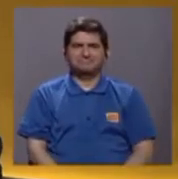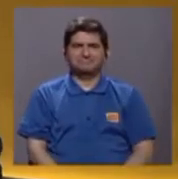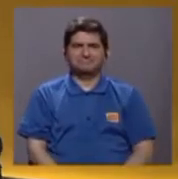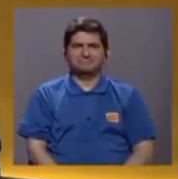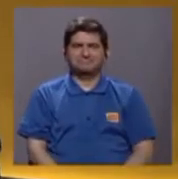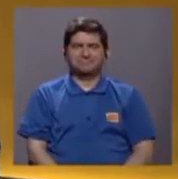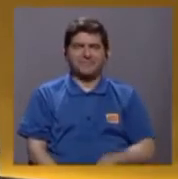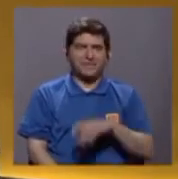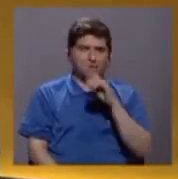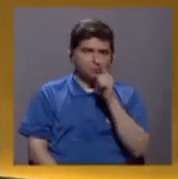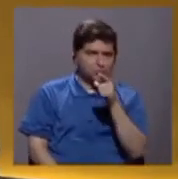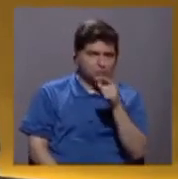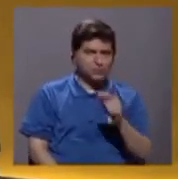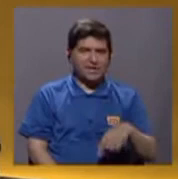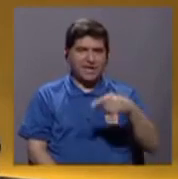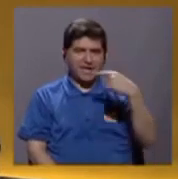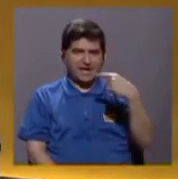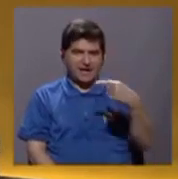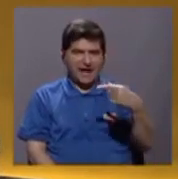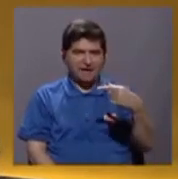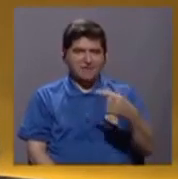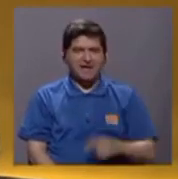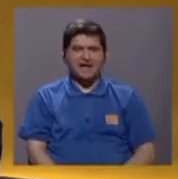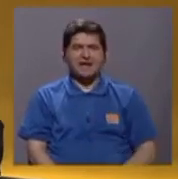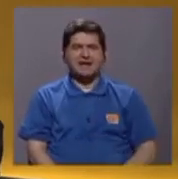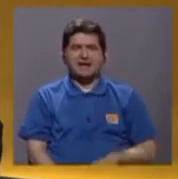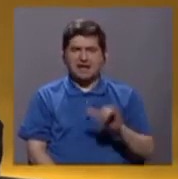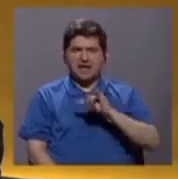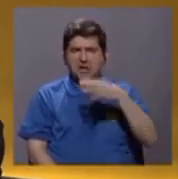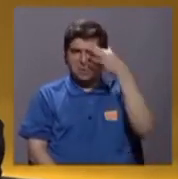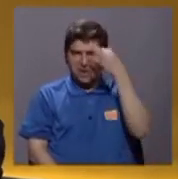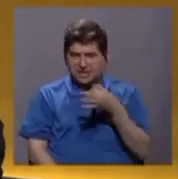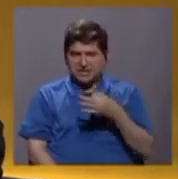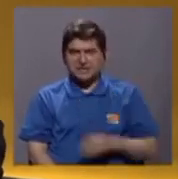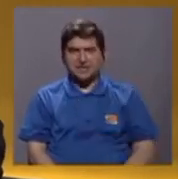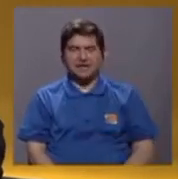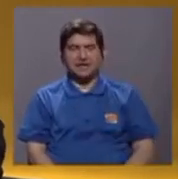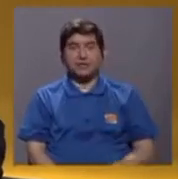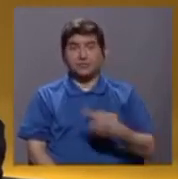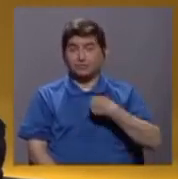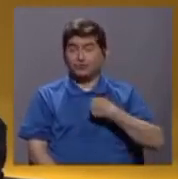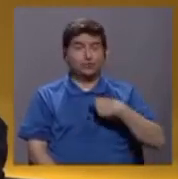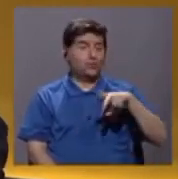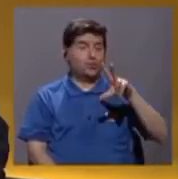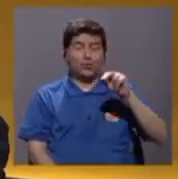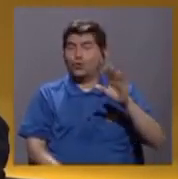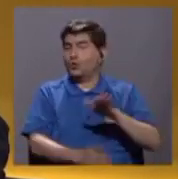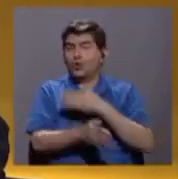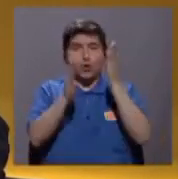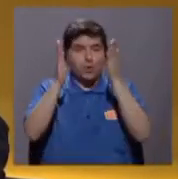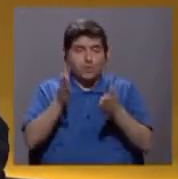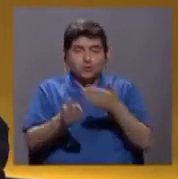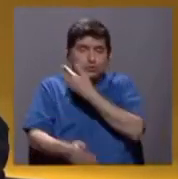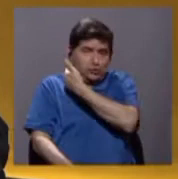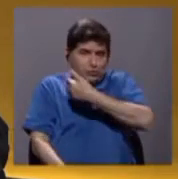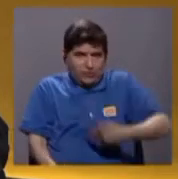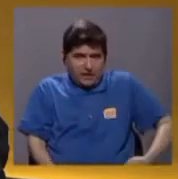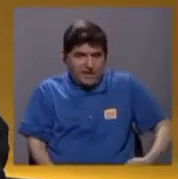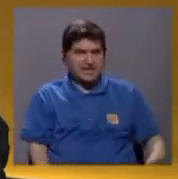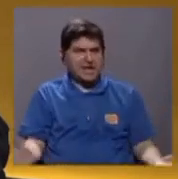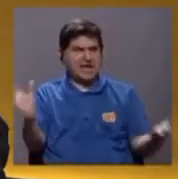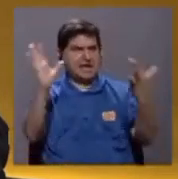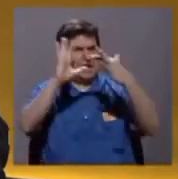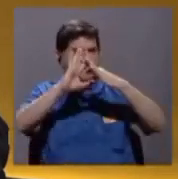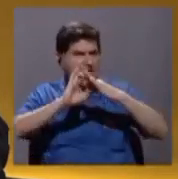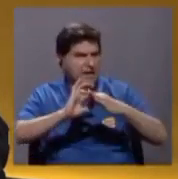¿comparte usted, don Gabriel, esa lectura de este no músico herediano sobre